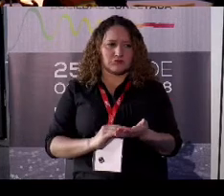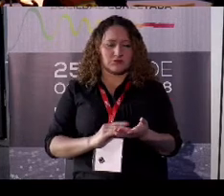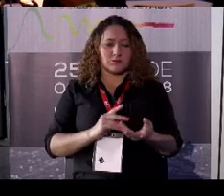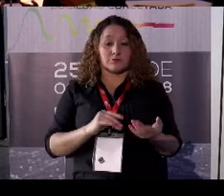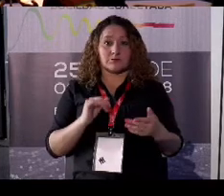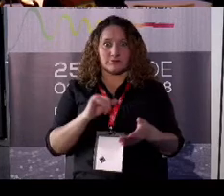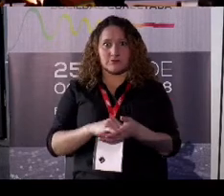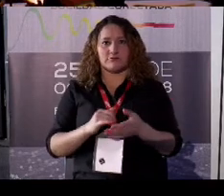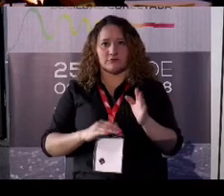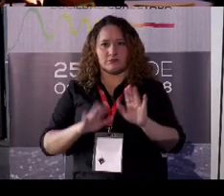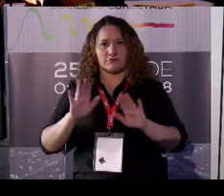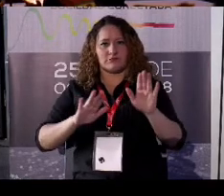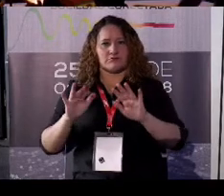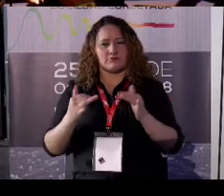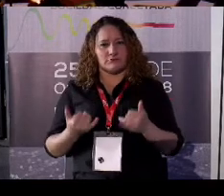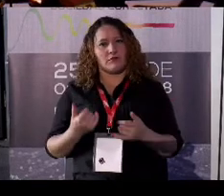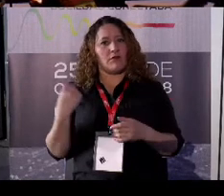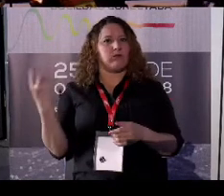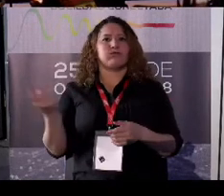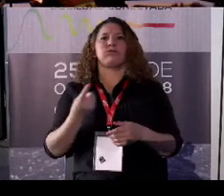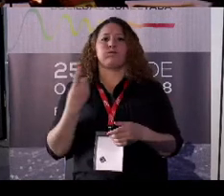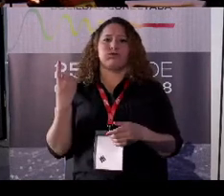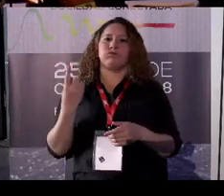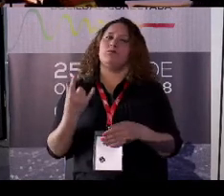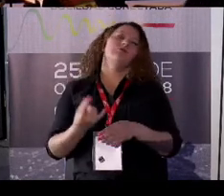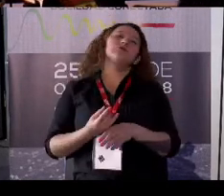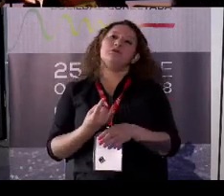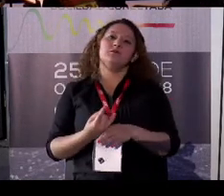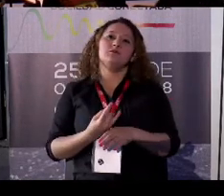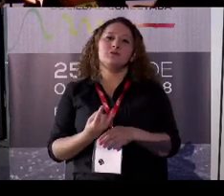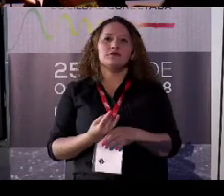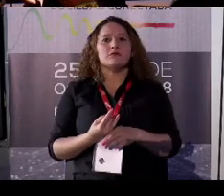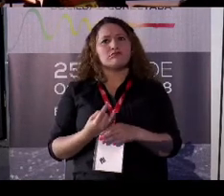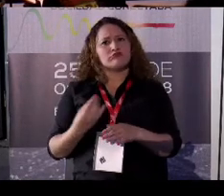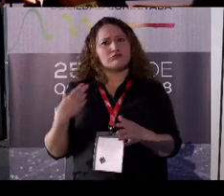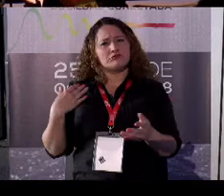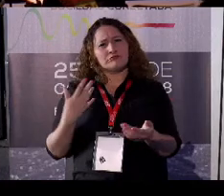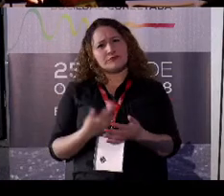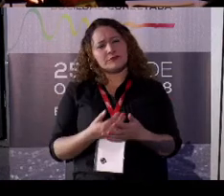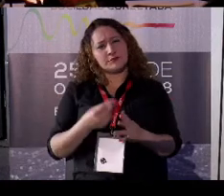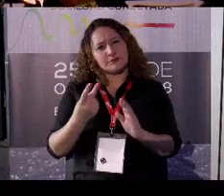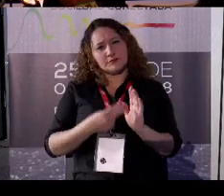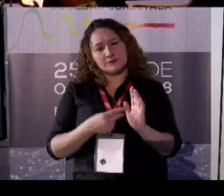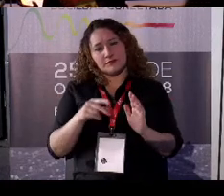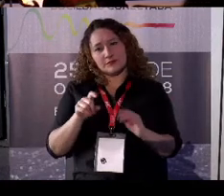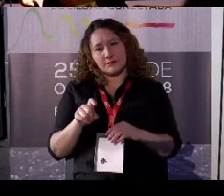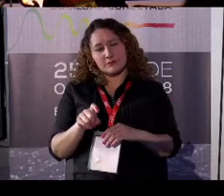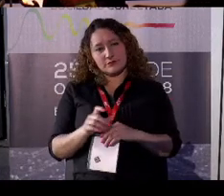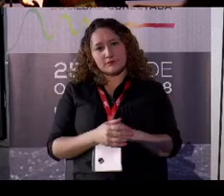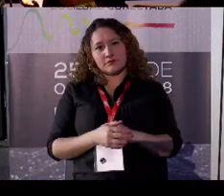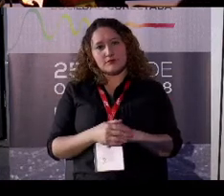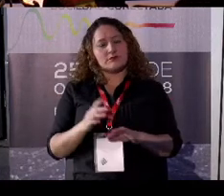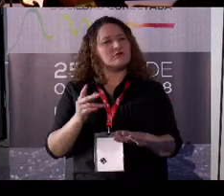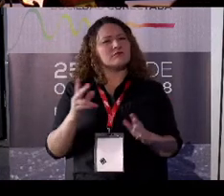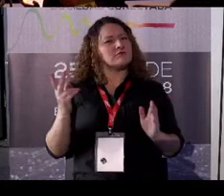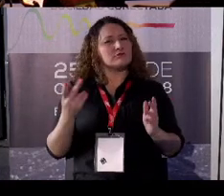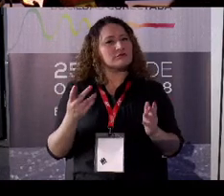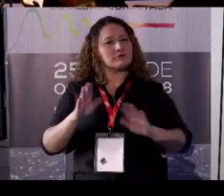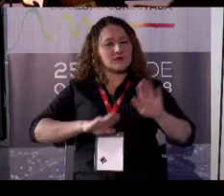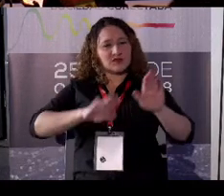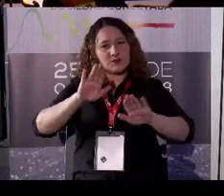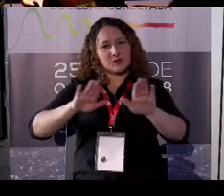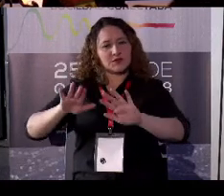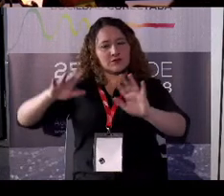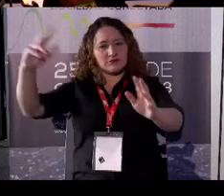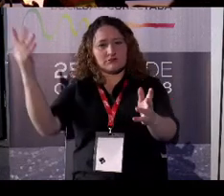surgió la subasta que actualmente se está utilizando, que se ha utilizado desde el año 2006, que se llama la subasta